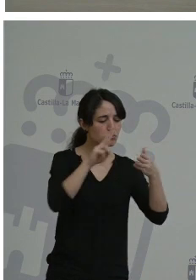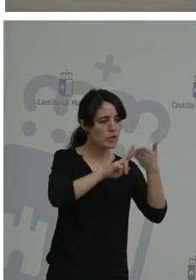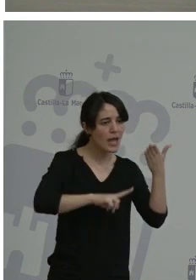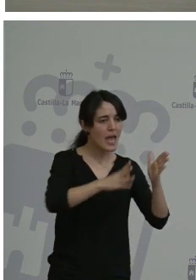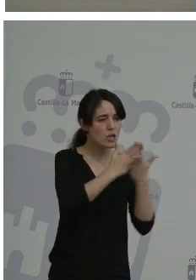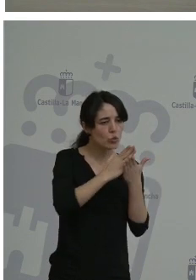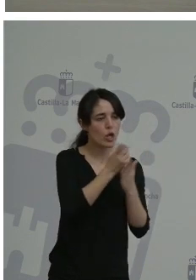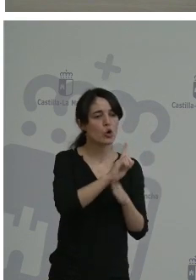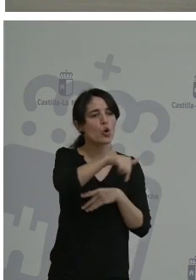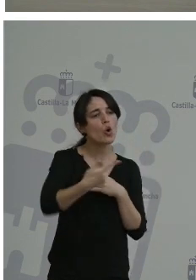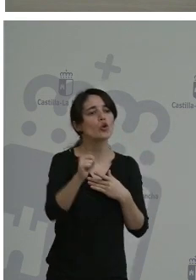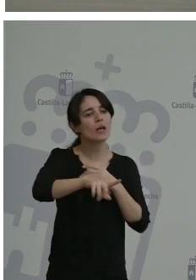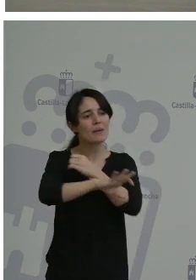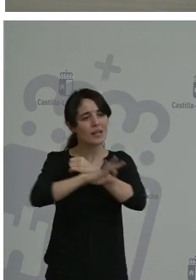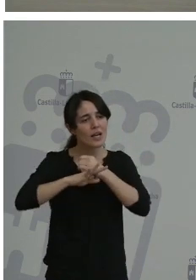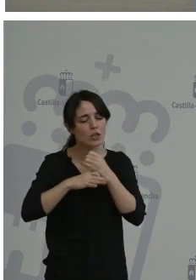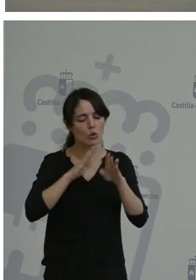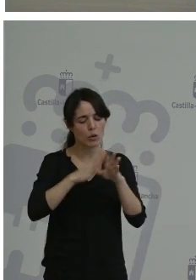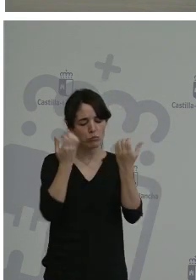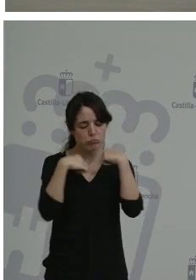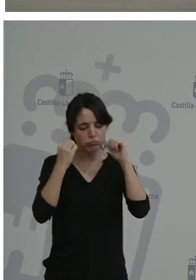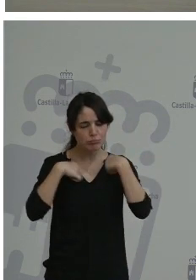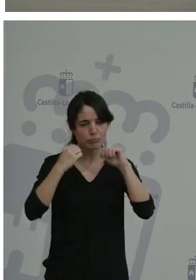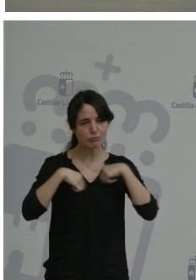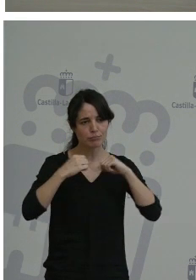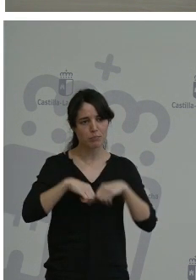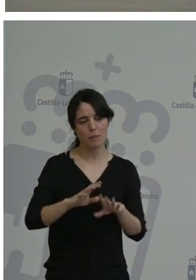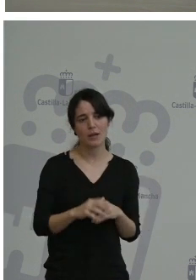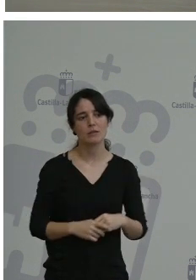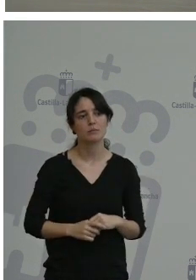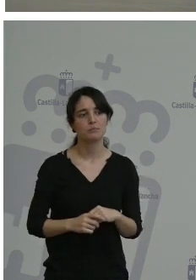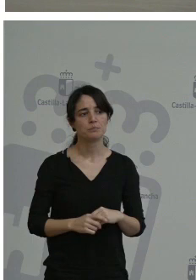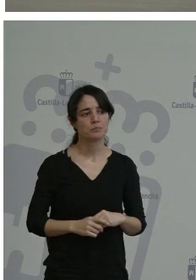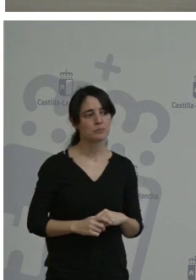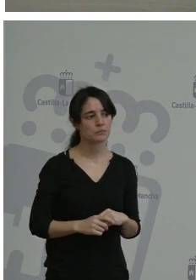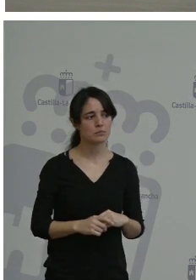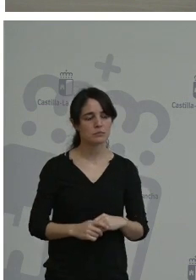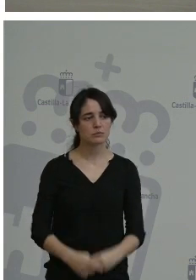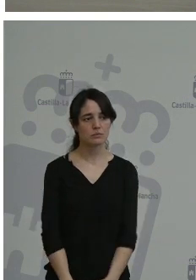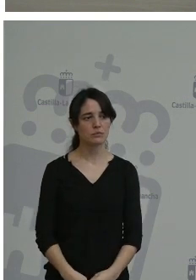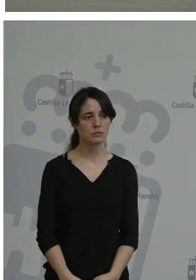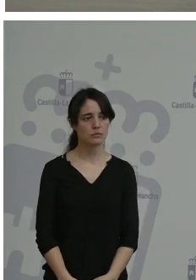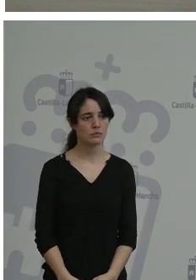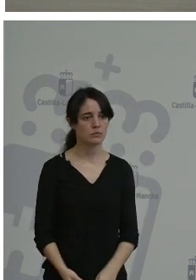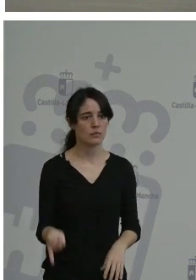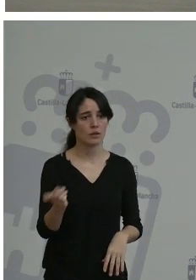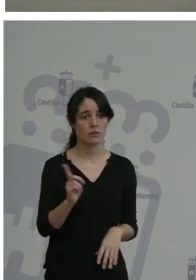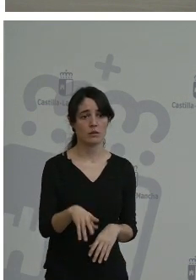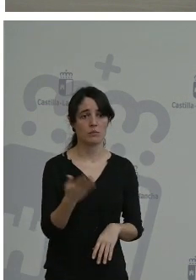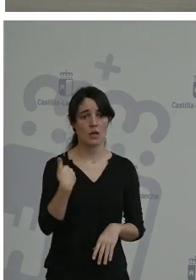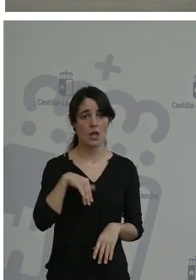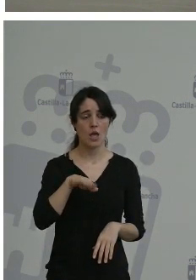en esta materia. Y también, que lo he comentado en